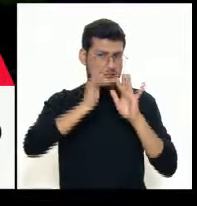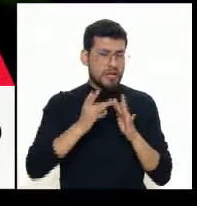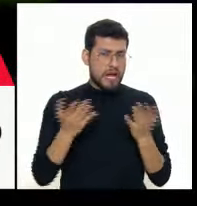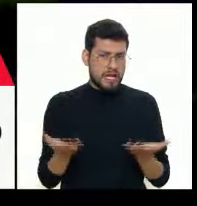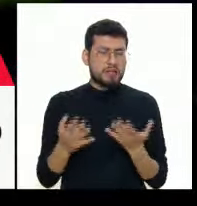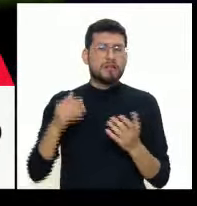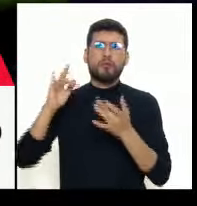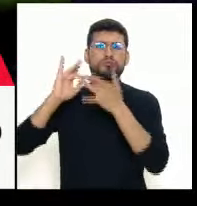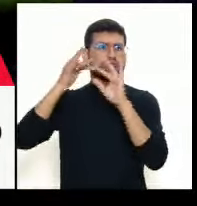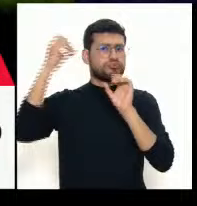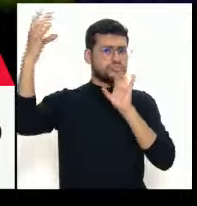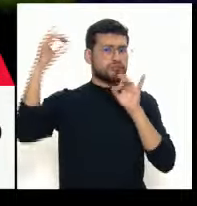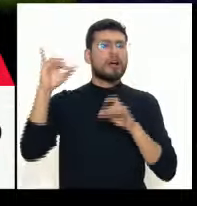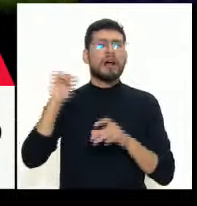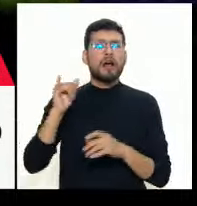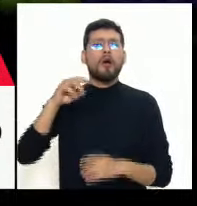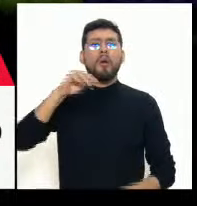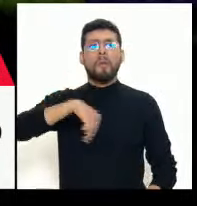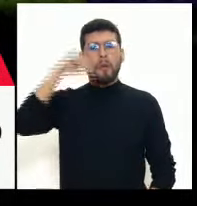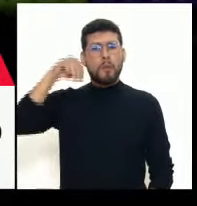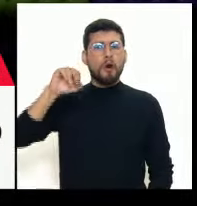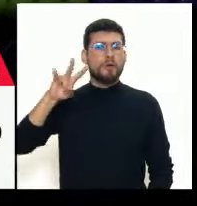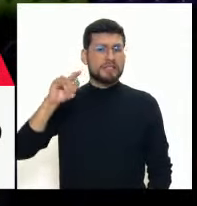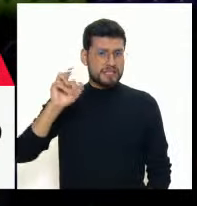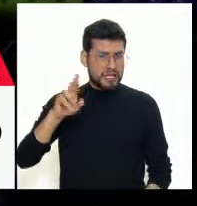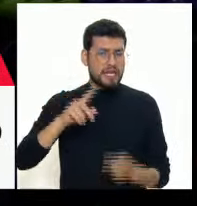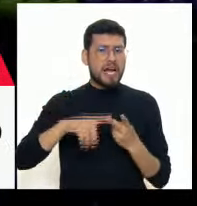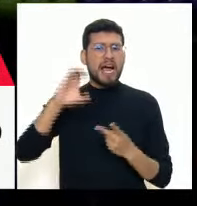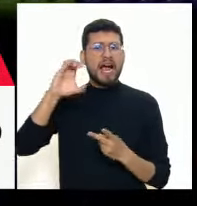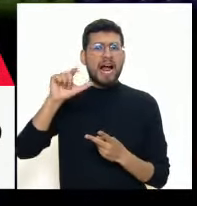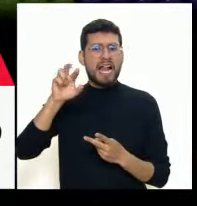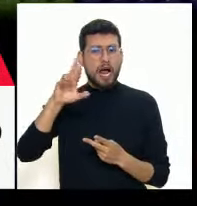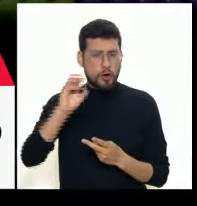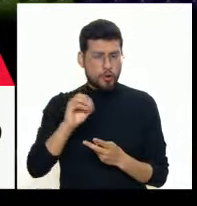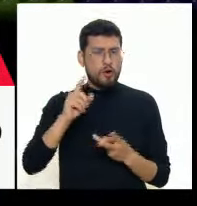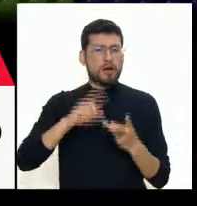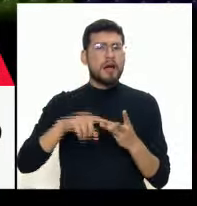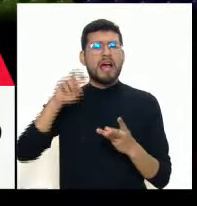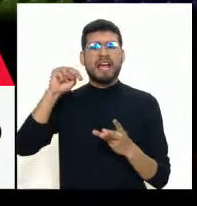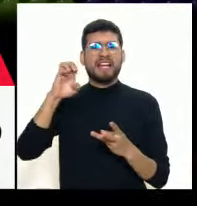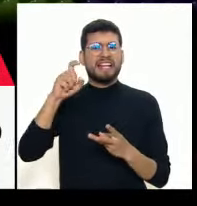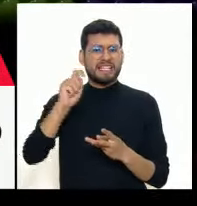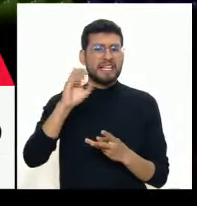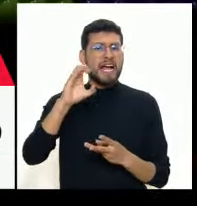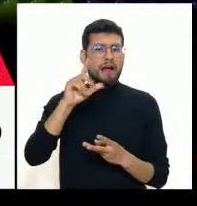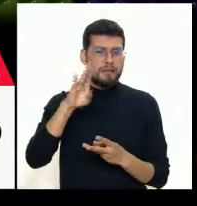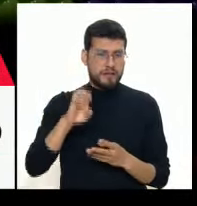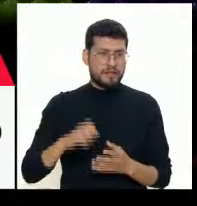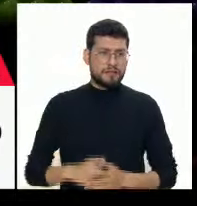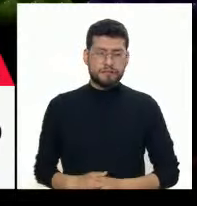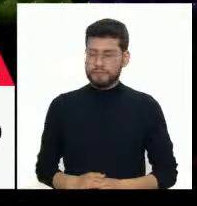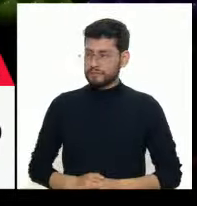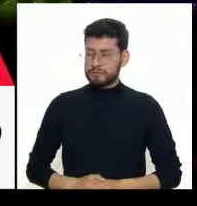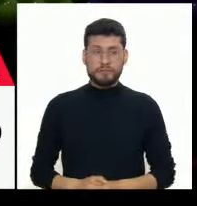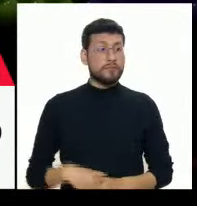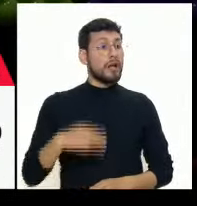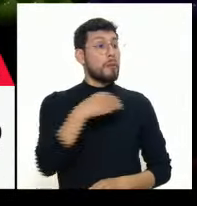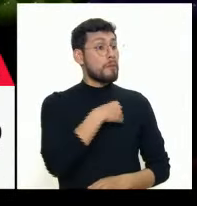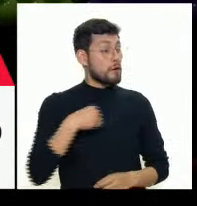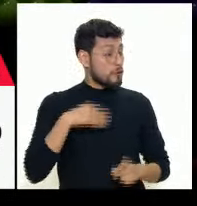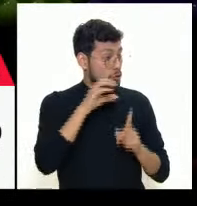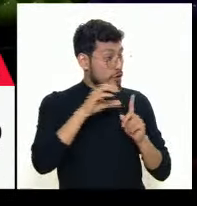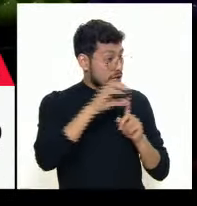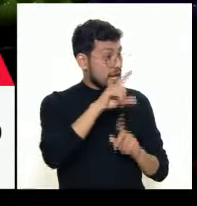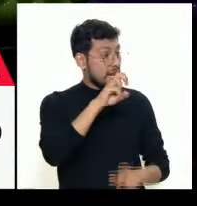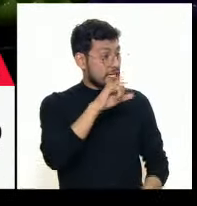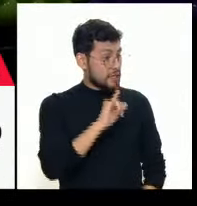y en operadores de cable como Movistar, Claro TV y Bets Cable. Señora Dina Boluarte Segarra, ministra de Cultura,